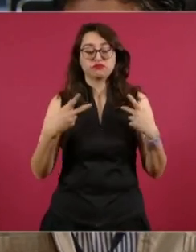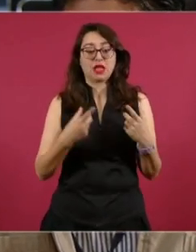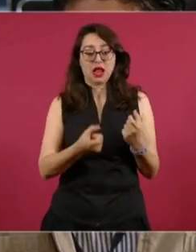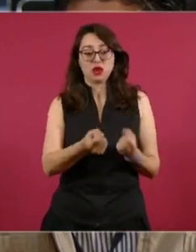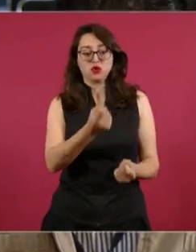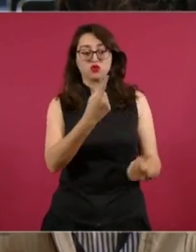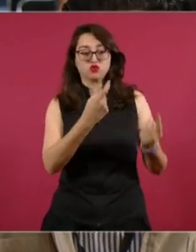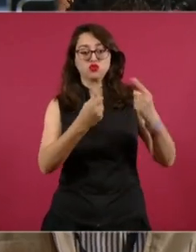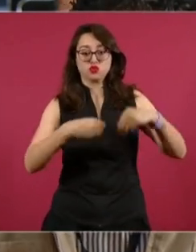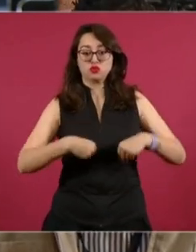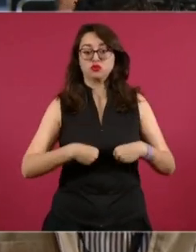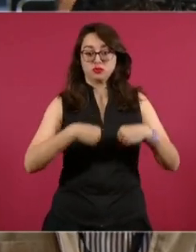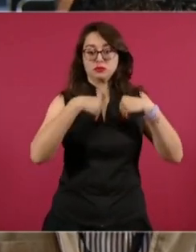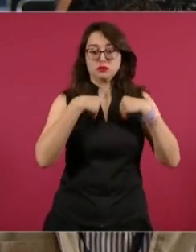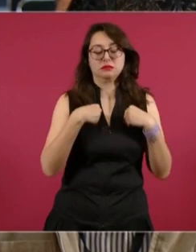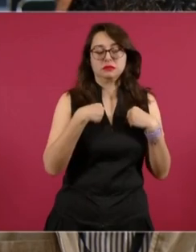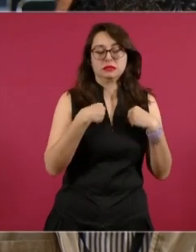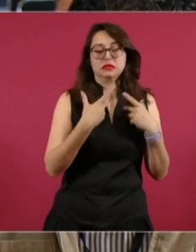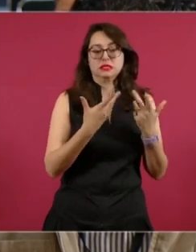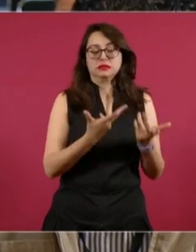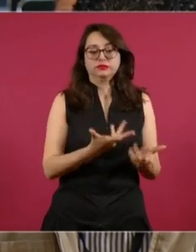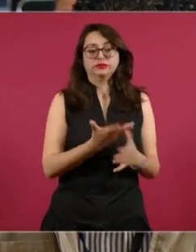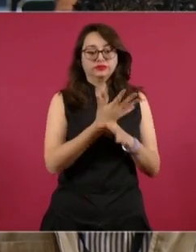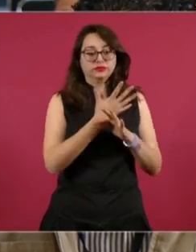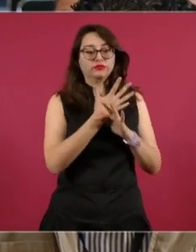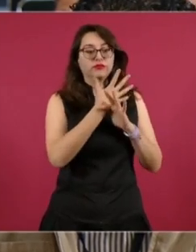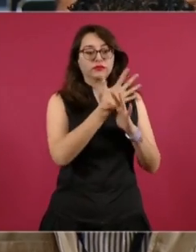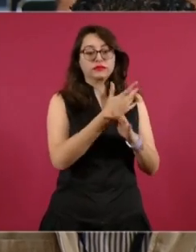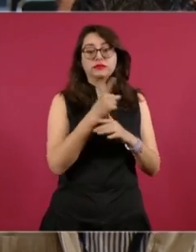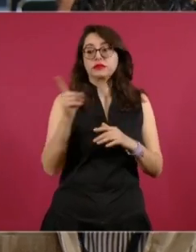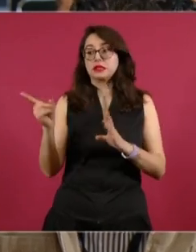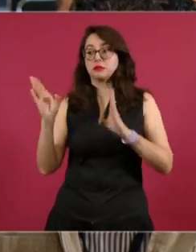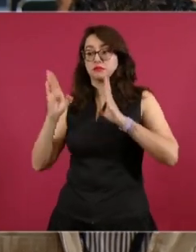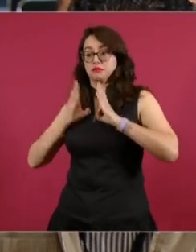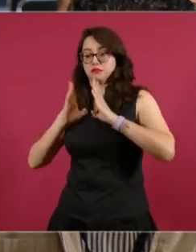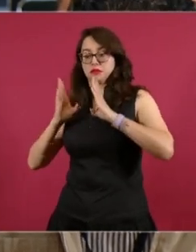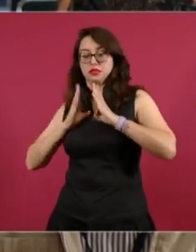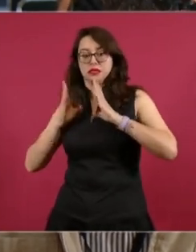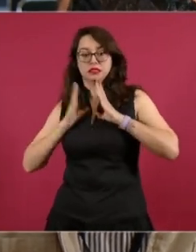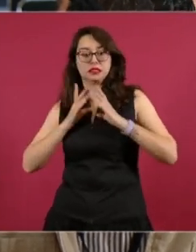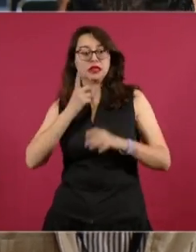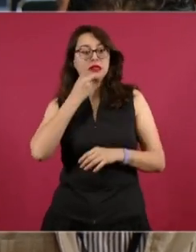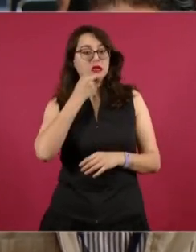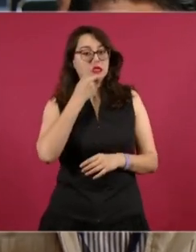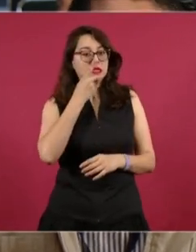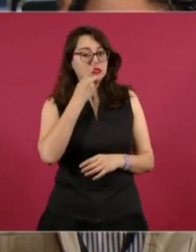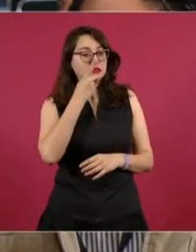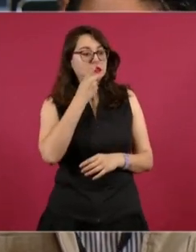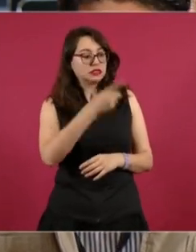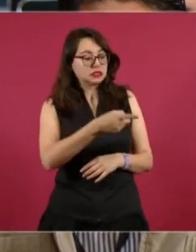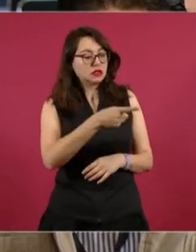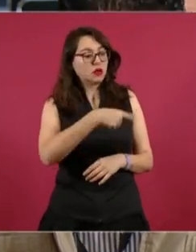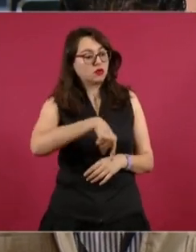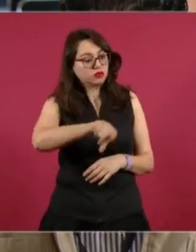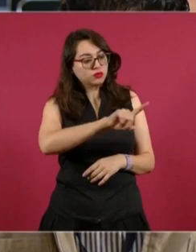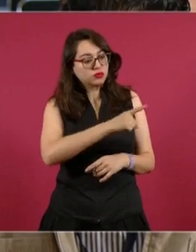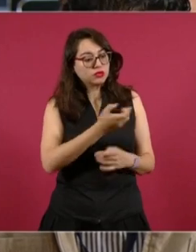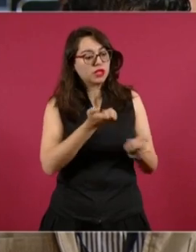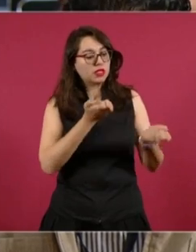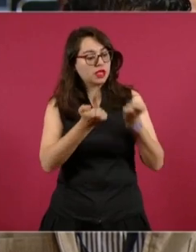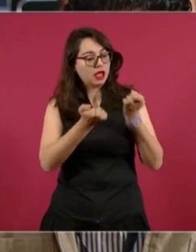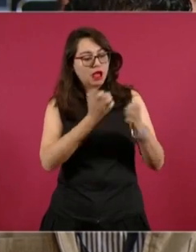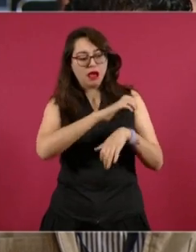sobrevivientes, el militar que estaba a cargo les pidió que volvieran a entrar al agua cuando ya se había acabado el entrenamiento.